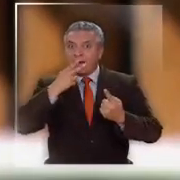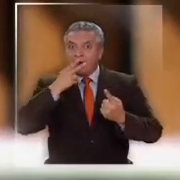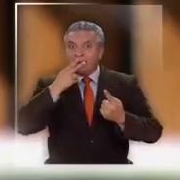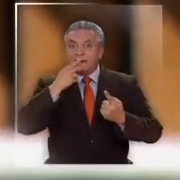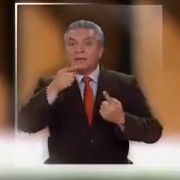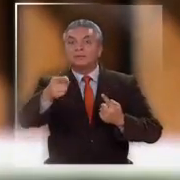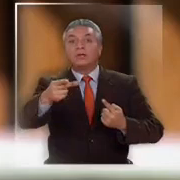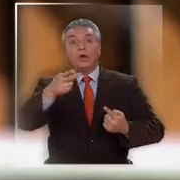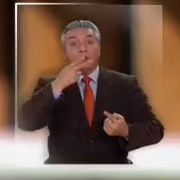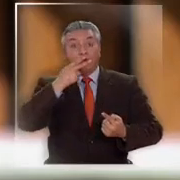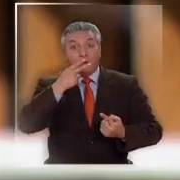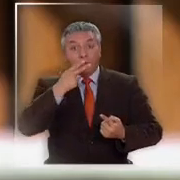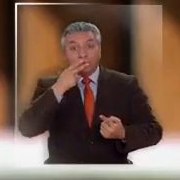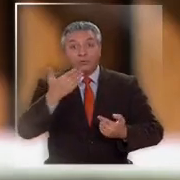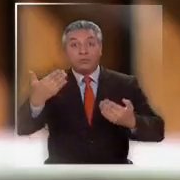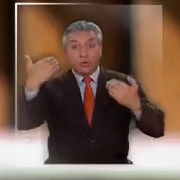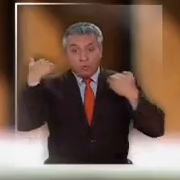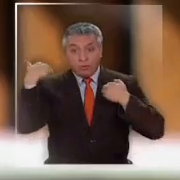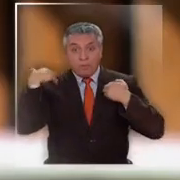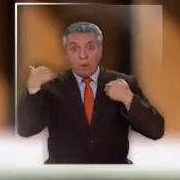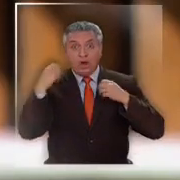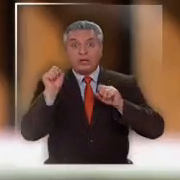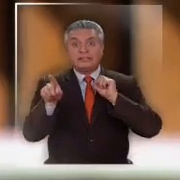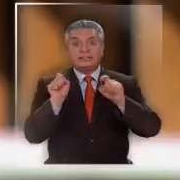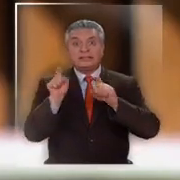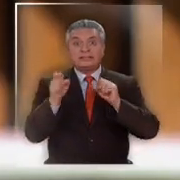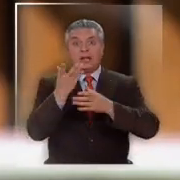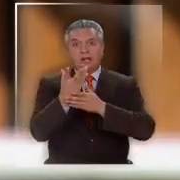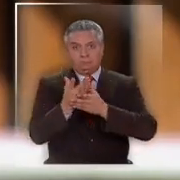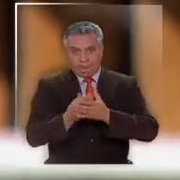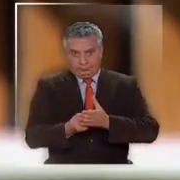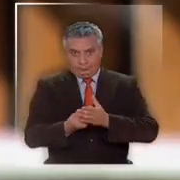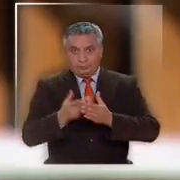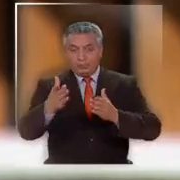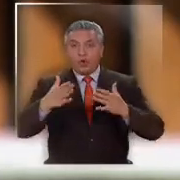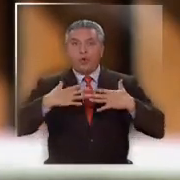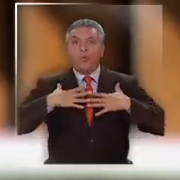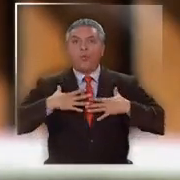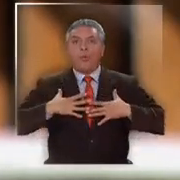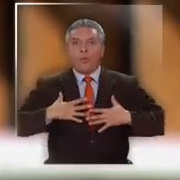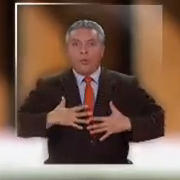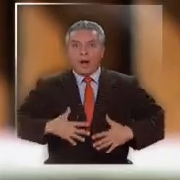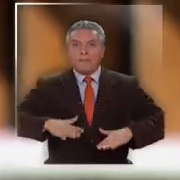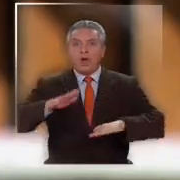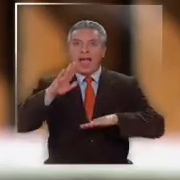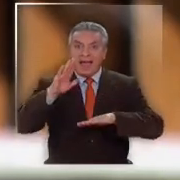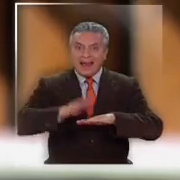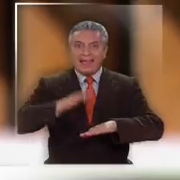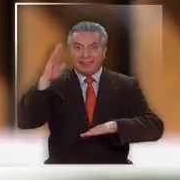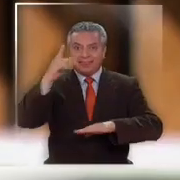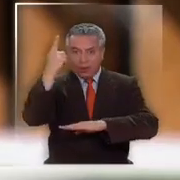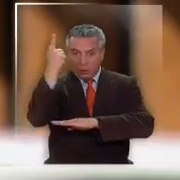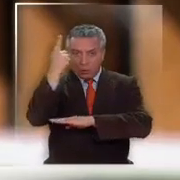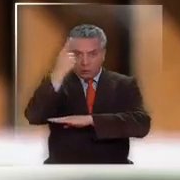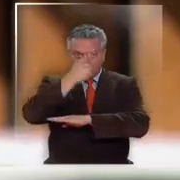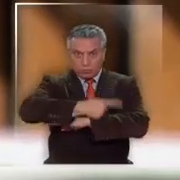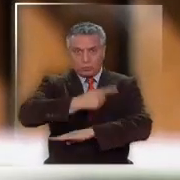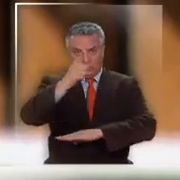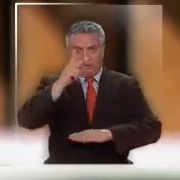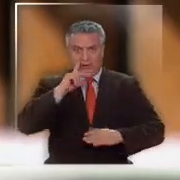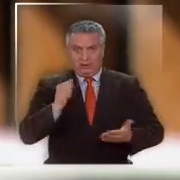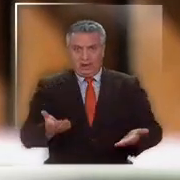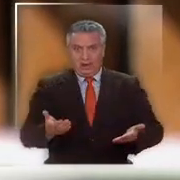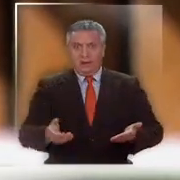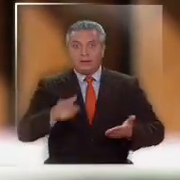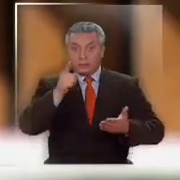tus sistemas de defensa del pulmón. Segundo, mantener el cuerpo caliente durante el día. ¿Qué significa eso? Que si